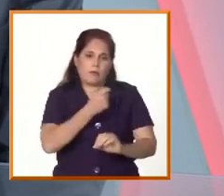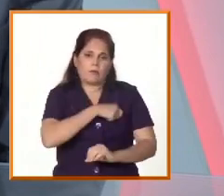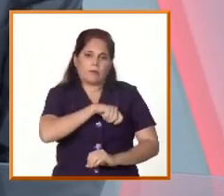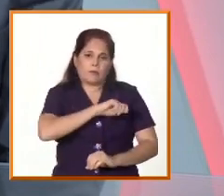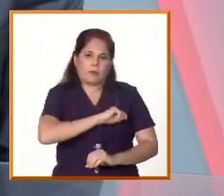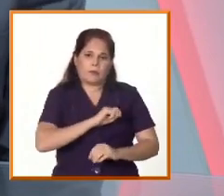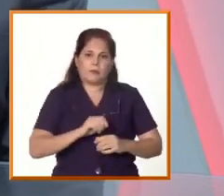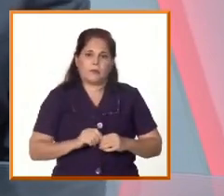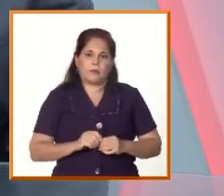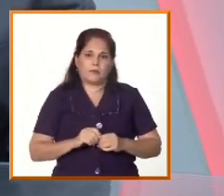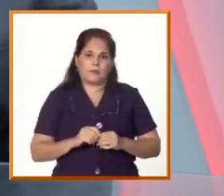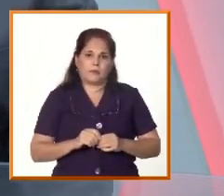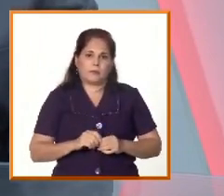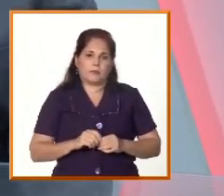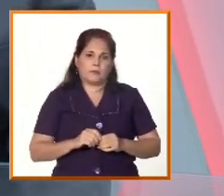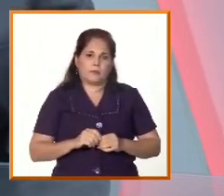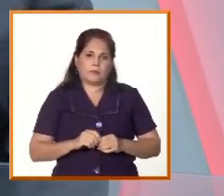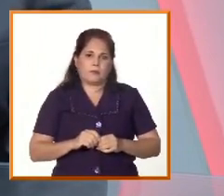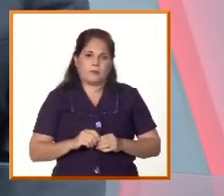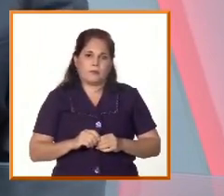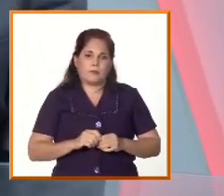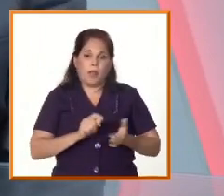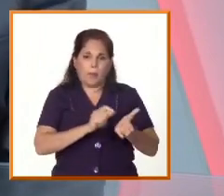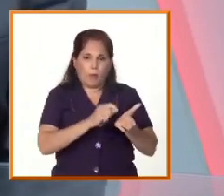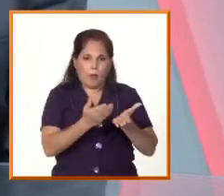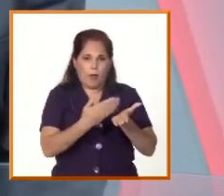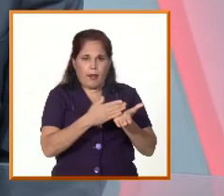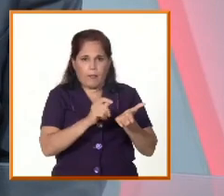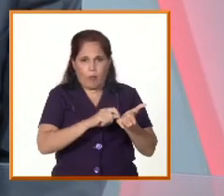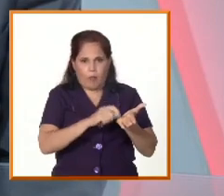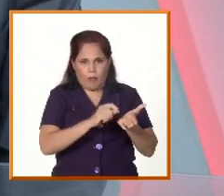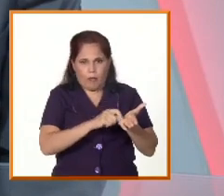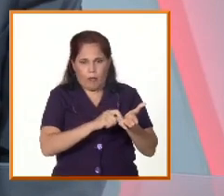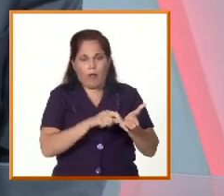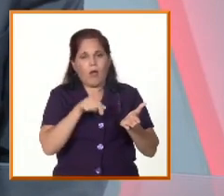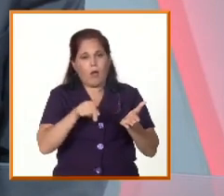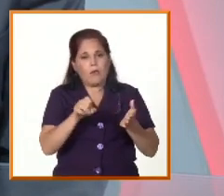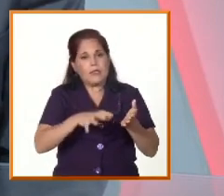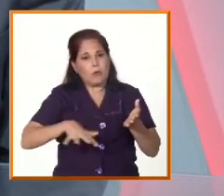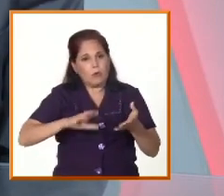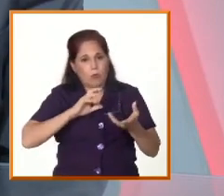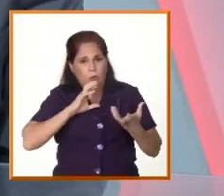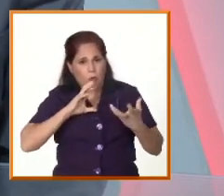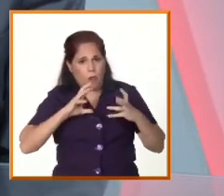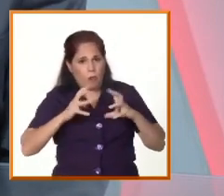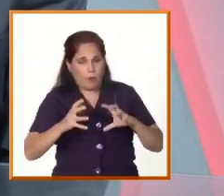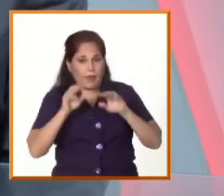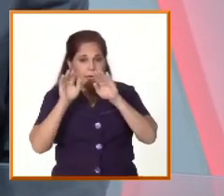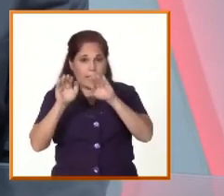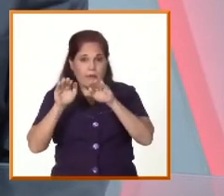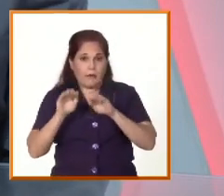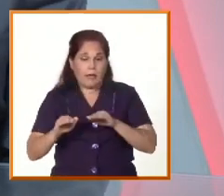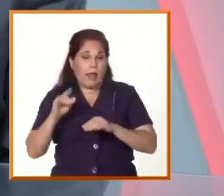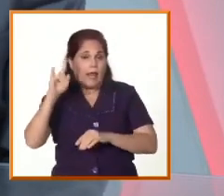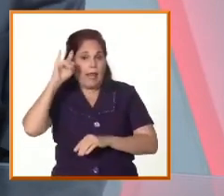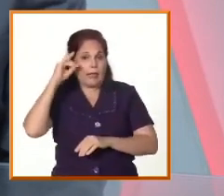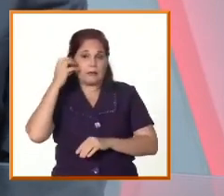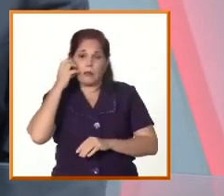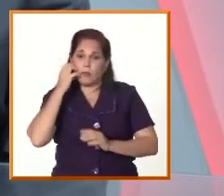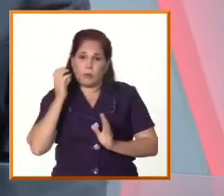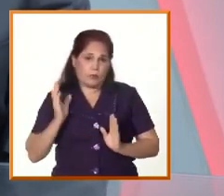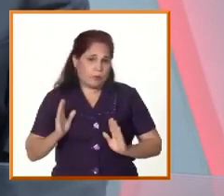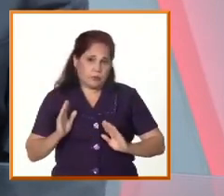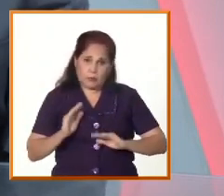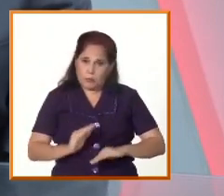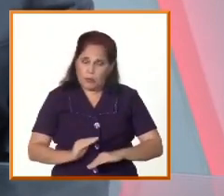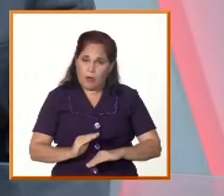con producto con respecto a los productos de la canasta básica nosotros estamos con una situación compleja con los inventarios de leche en polvo en el país hay